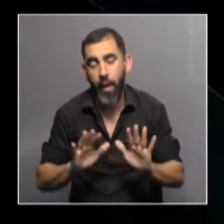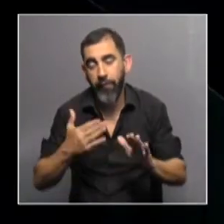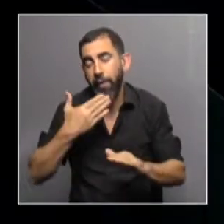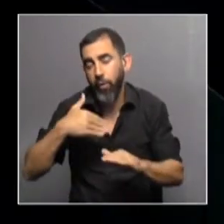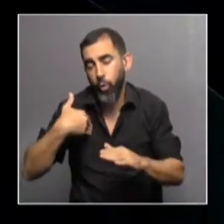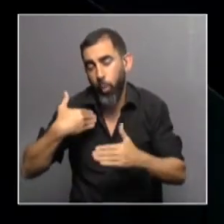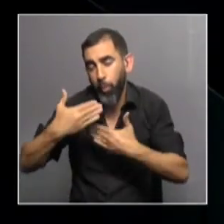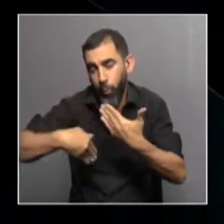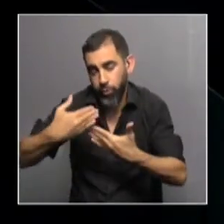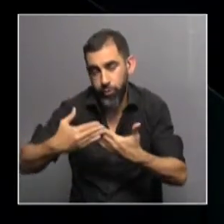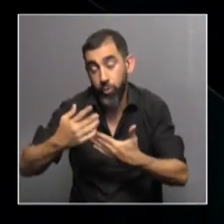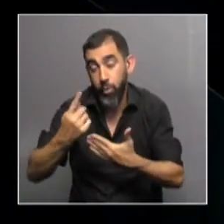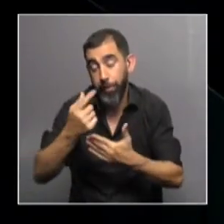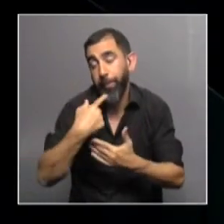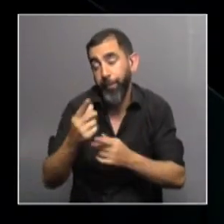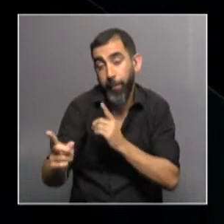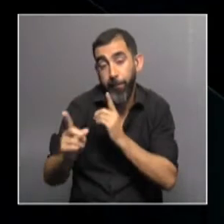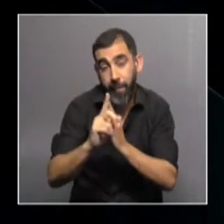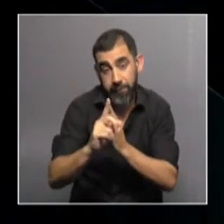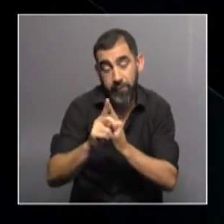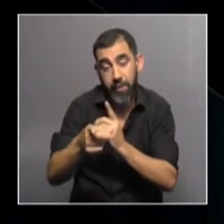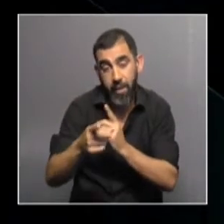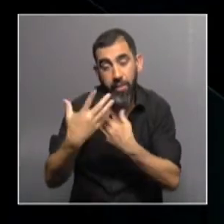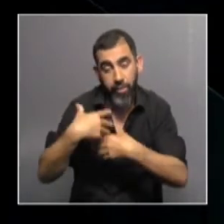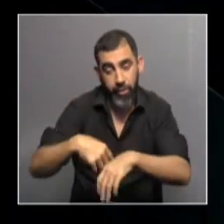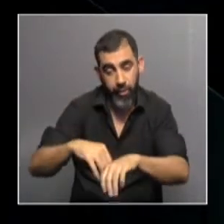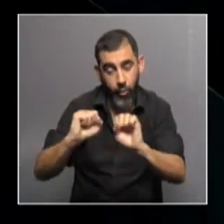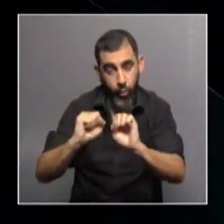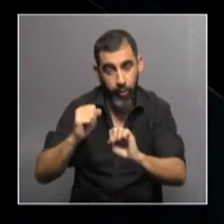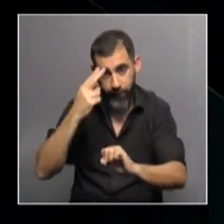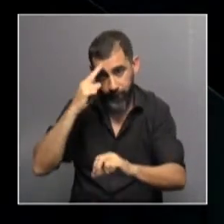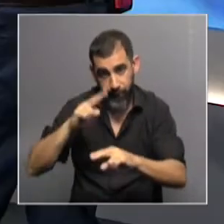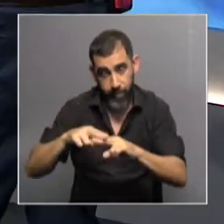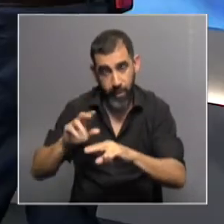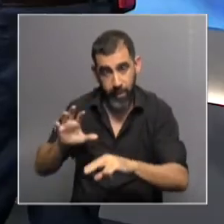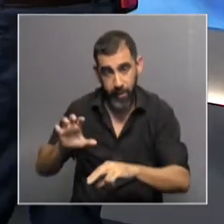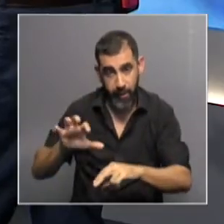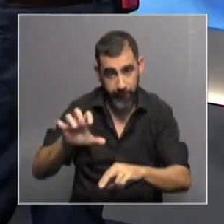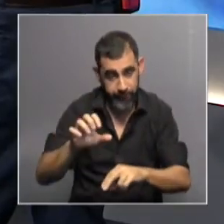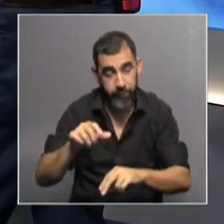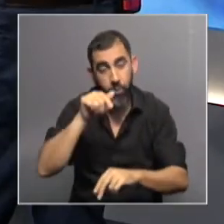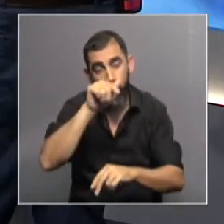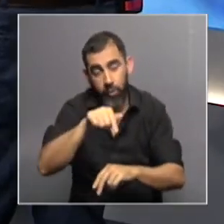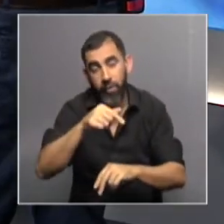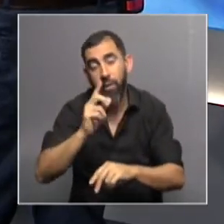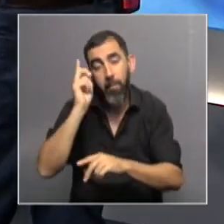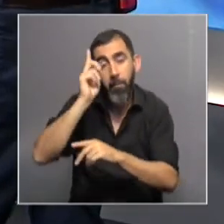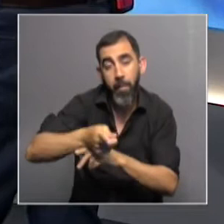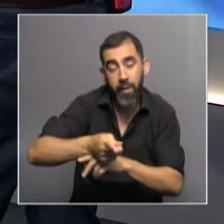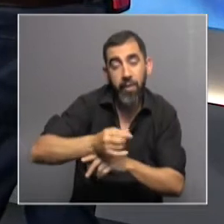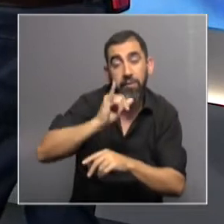vez que el paciente tiene una detección de una enfermedad oncológica ustedes determinan si